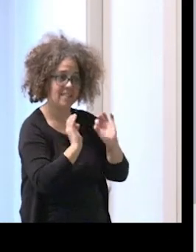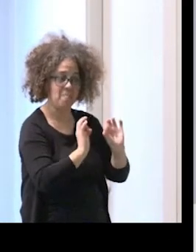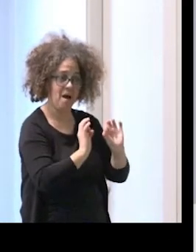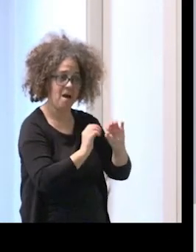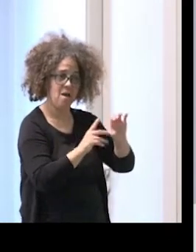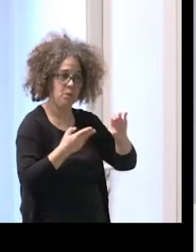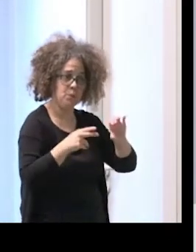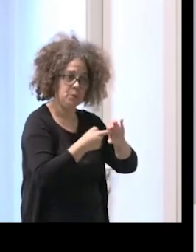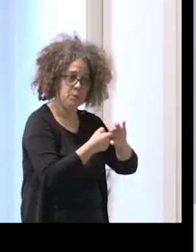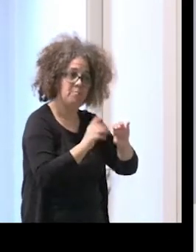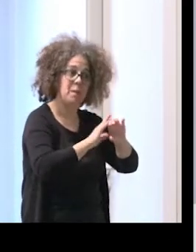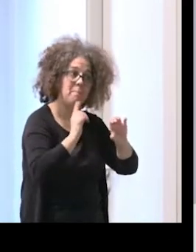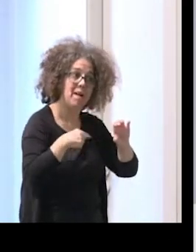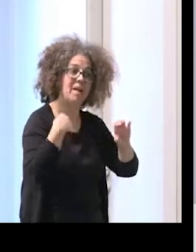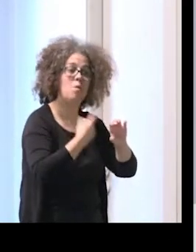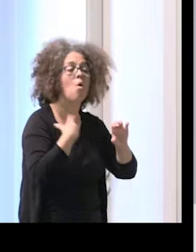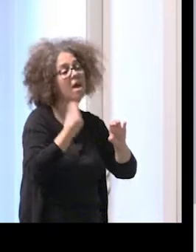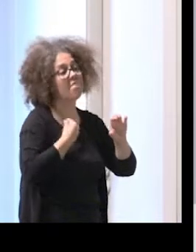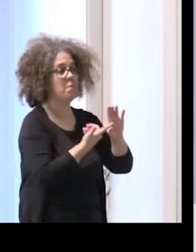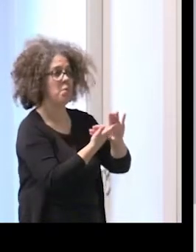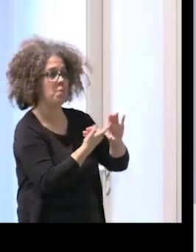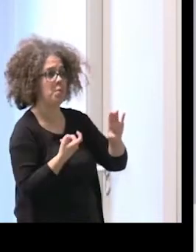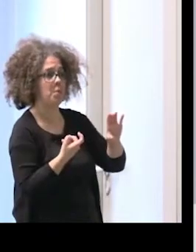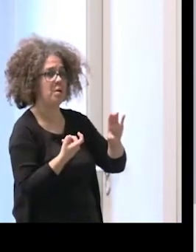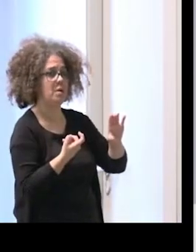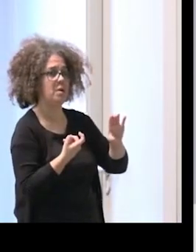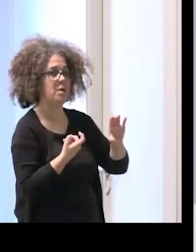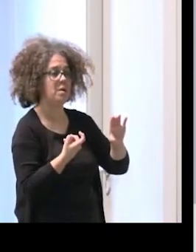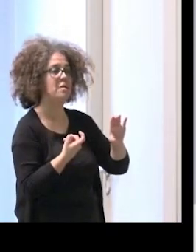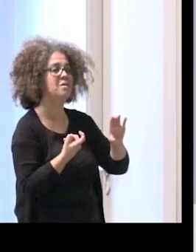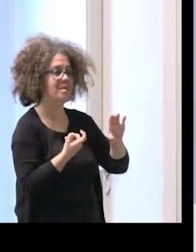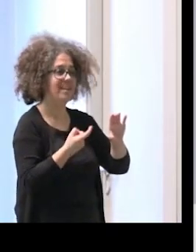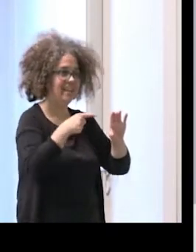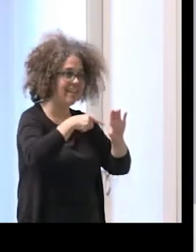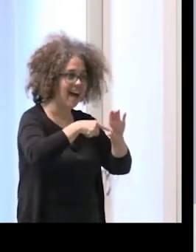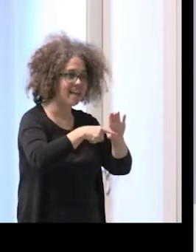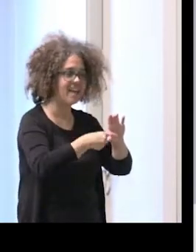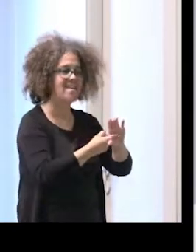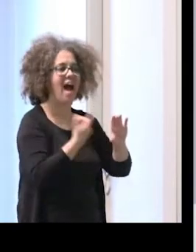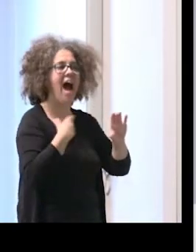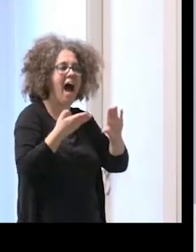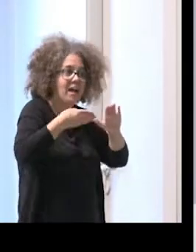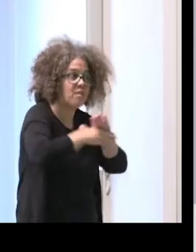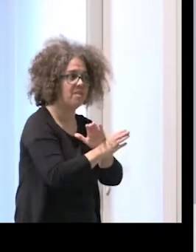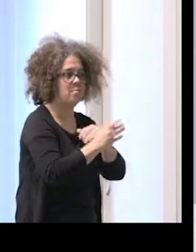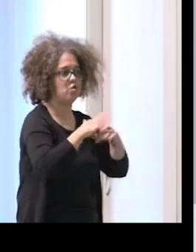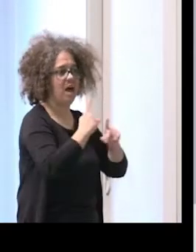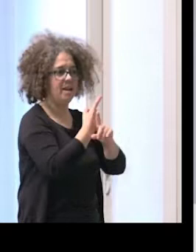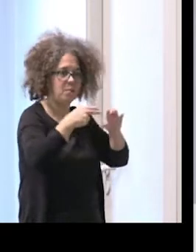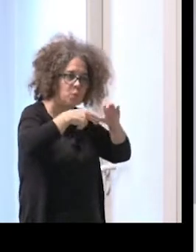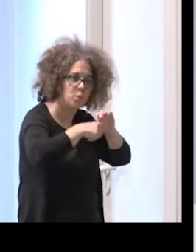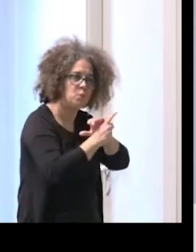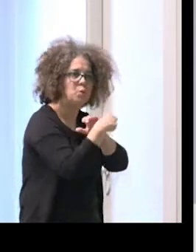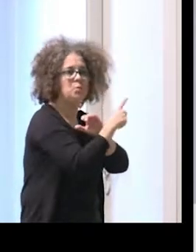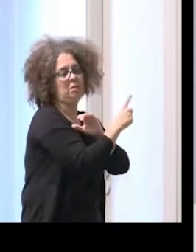coclear, con la diferencia que después lo que hacemos es vamos directamente a la base de la cóclea y podemos acceder al nervio en la base de la cóclea, y allí es